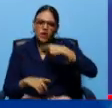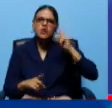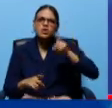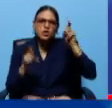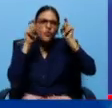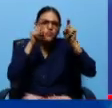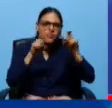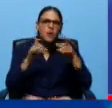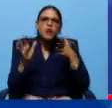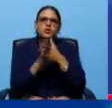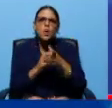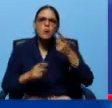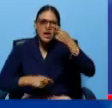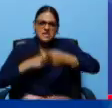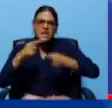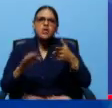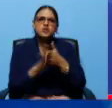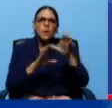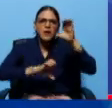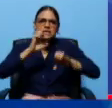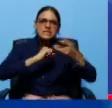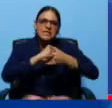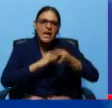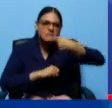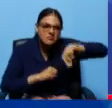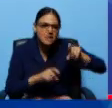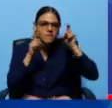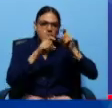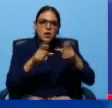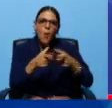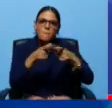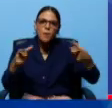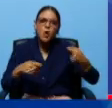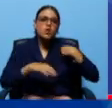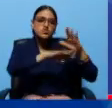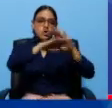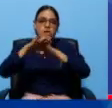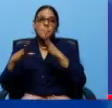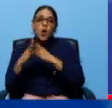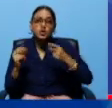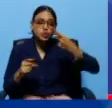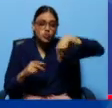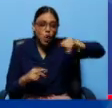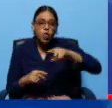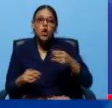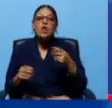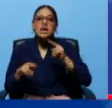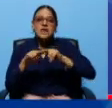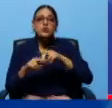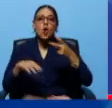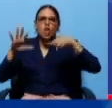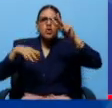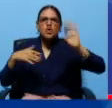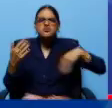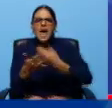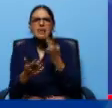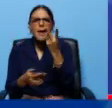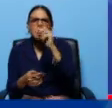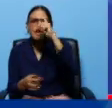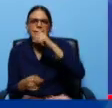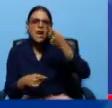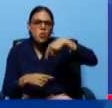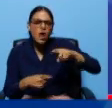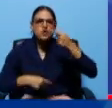formar la generación de científicos. Yo llamo a esta generación de muchachos de 12 a 20 años la